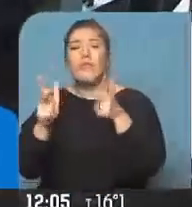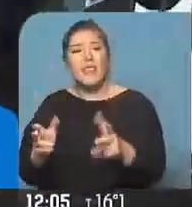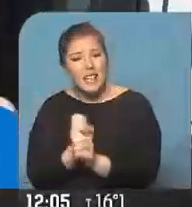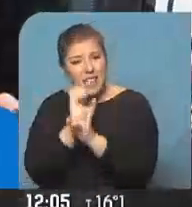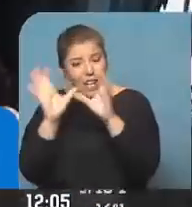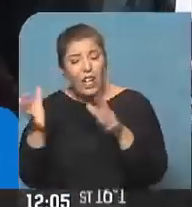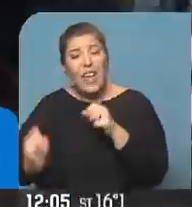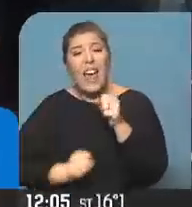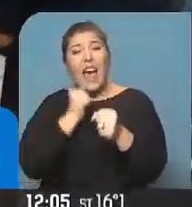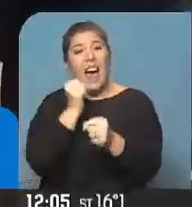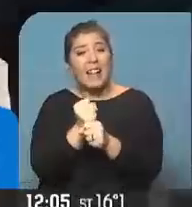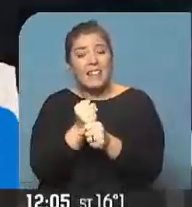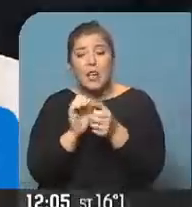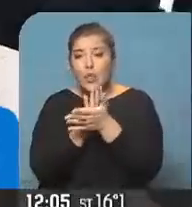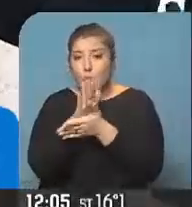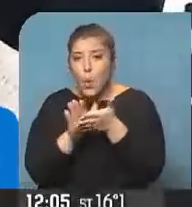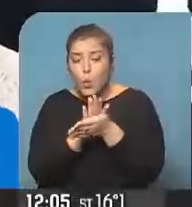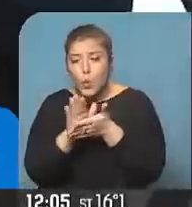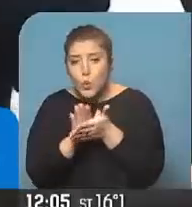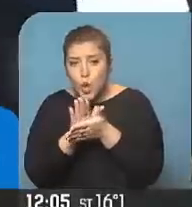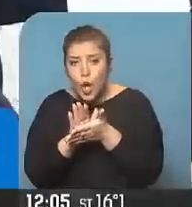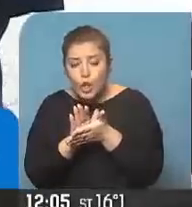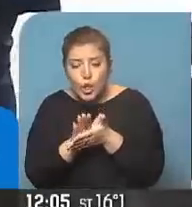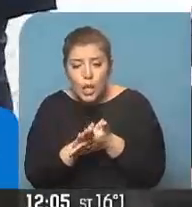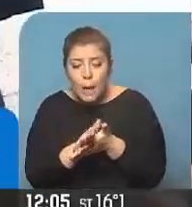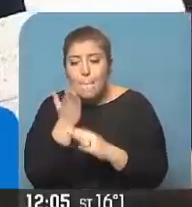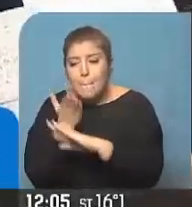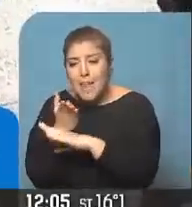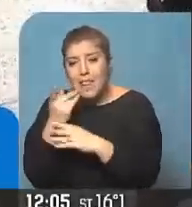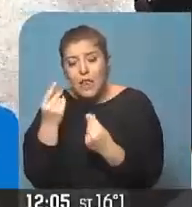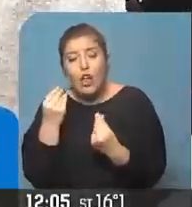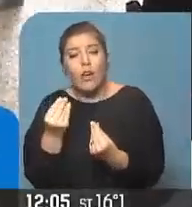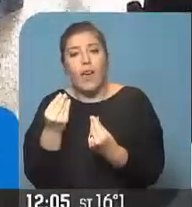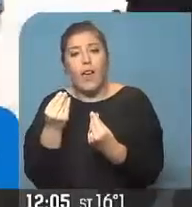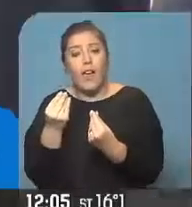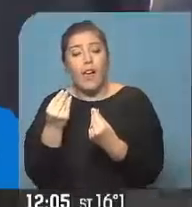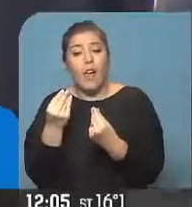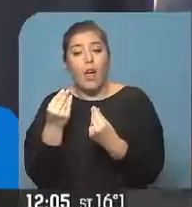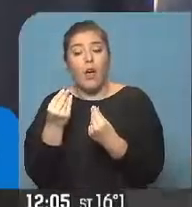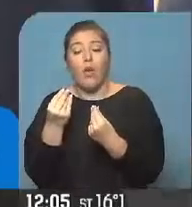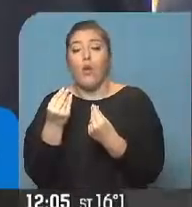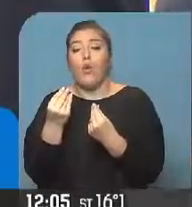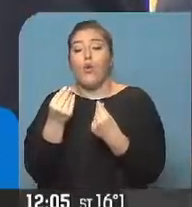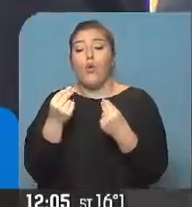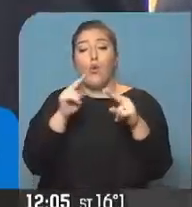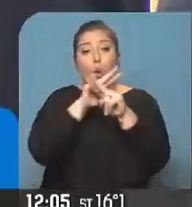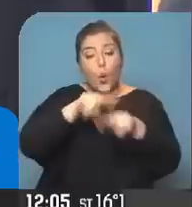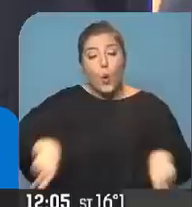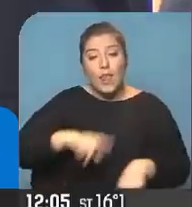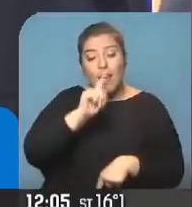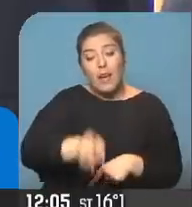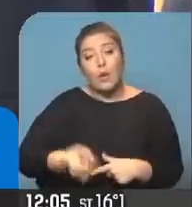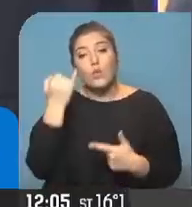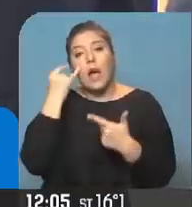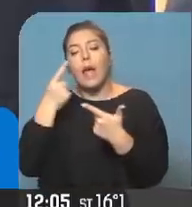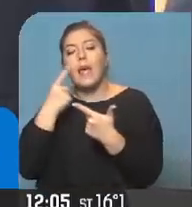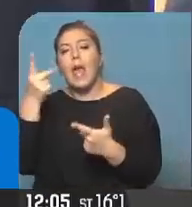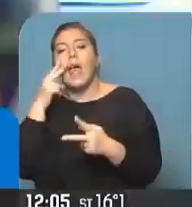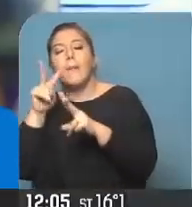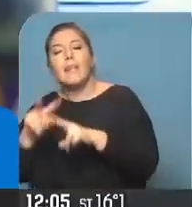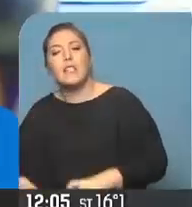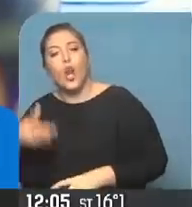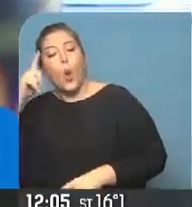se resuelvan sus 2 pedidos, el de nulidad y el de recusación al juez y al fiscal, no va